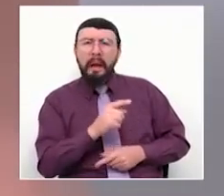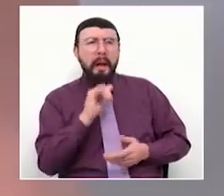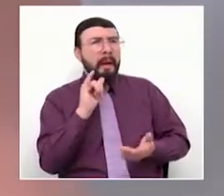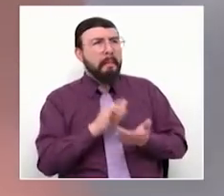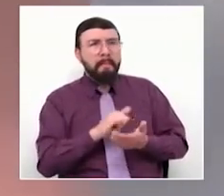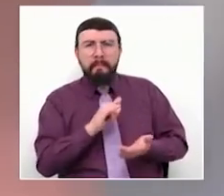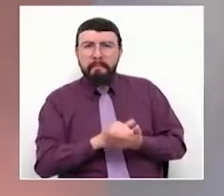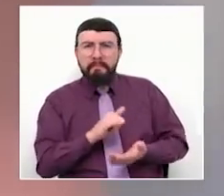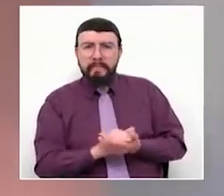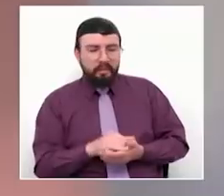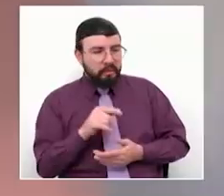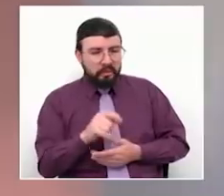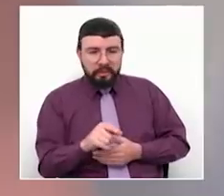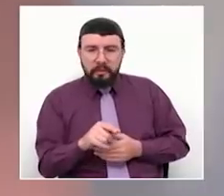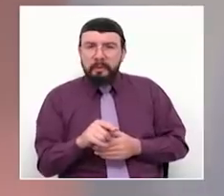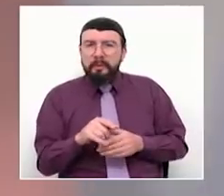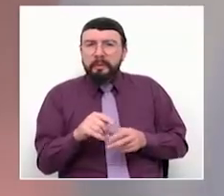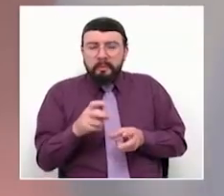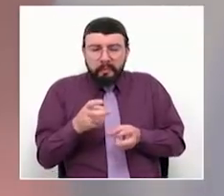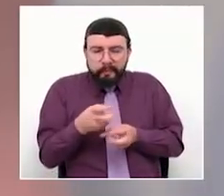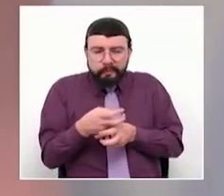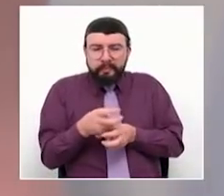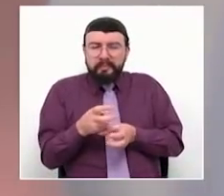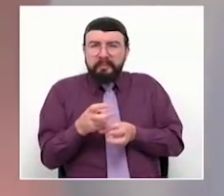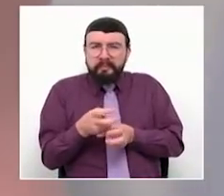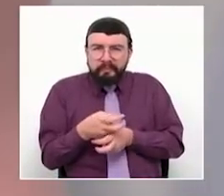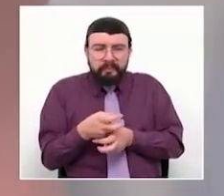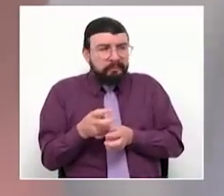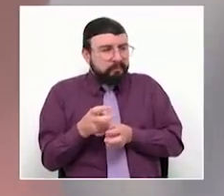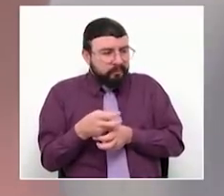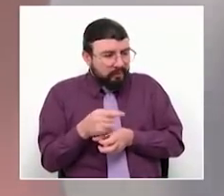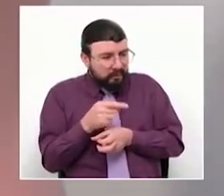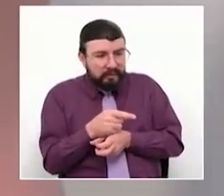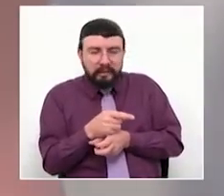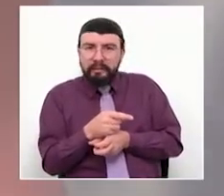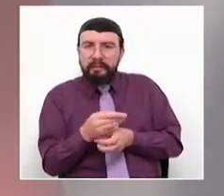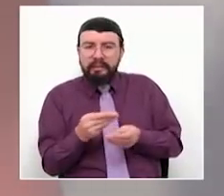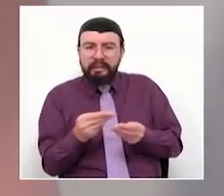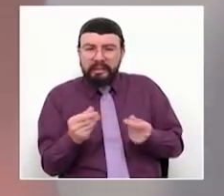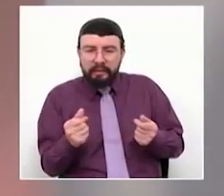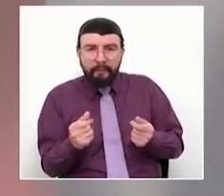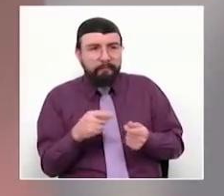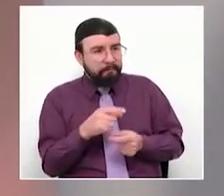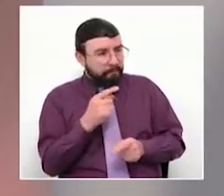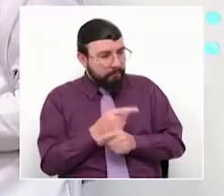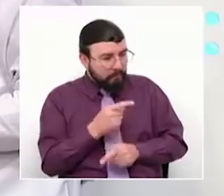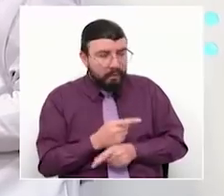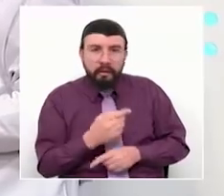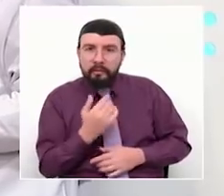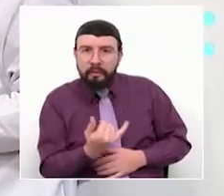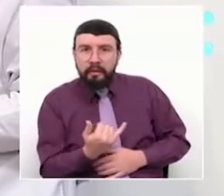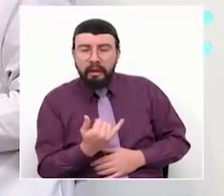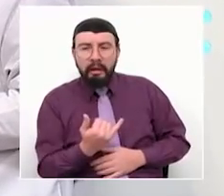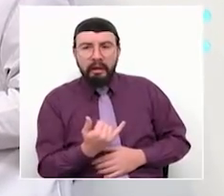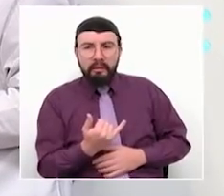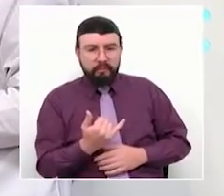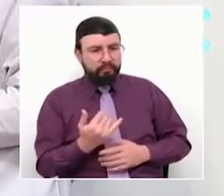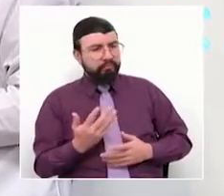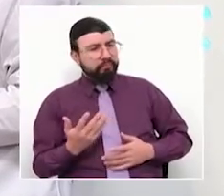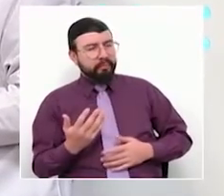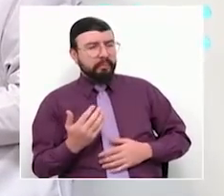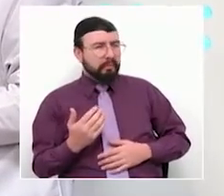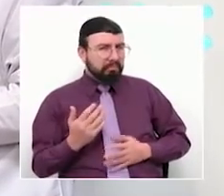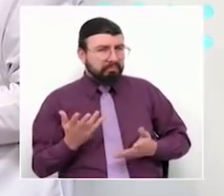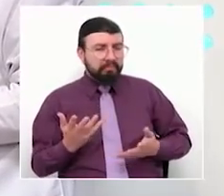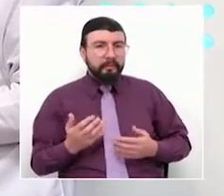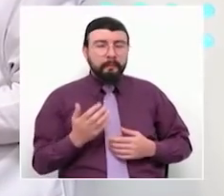comprime, el disco puede directamente salir y comprimir la médula. Puede hacer una protrucción, ¿cierto?